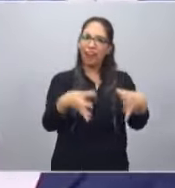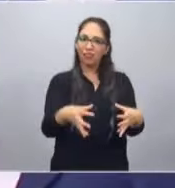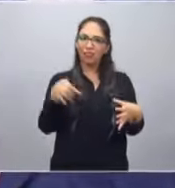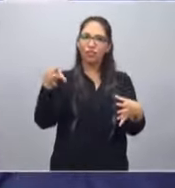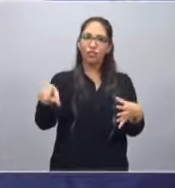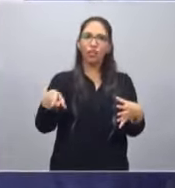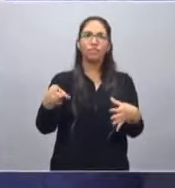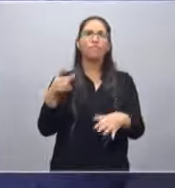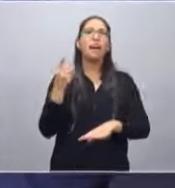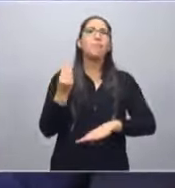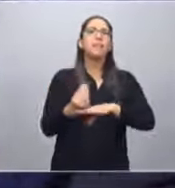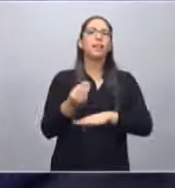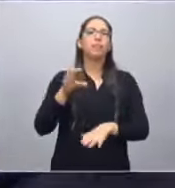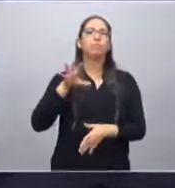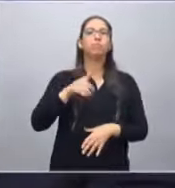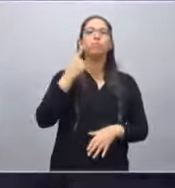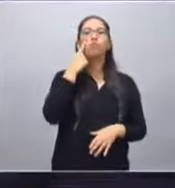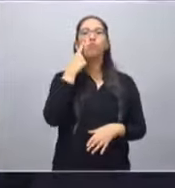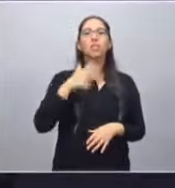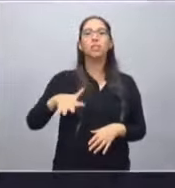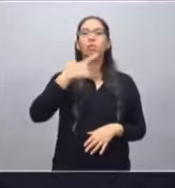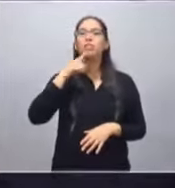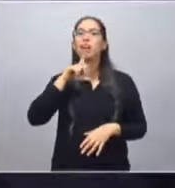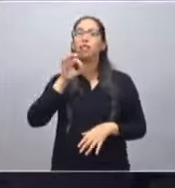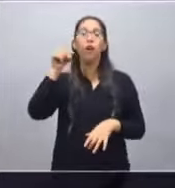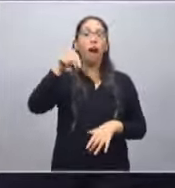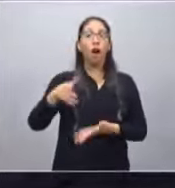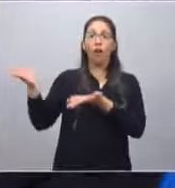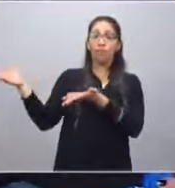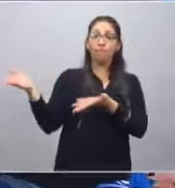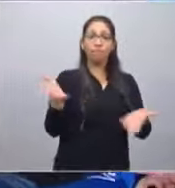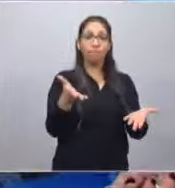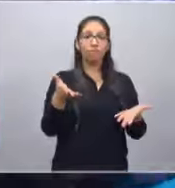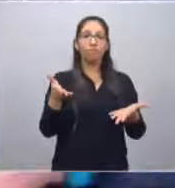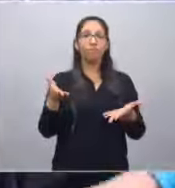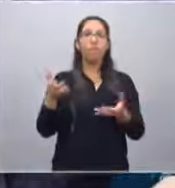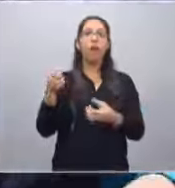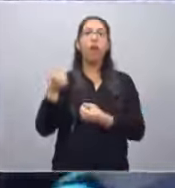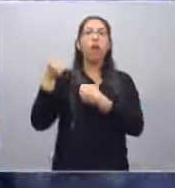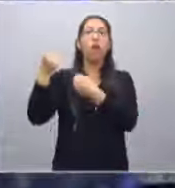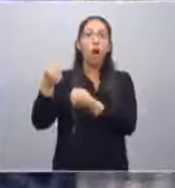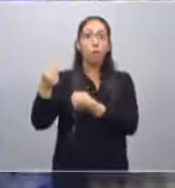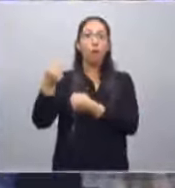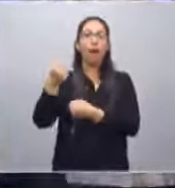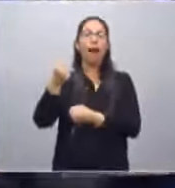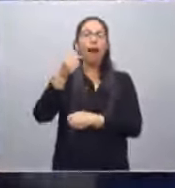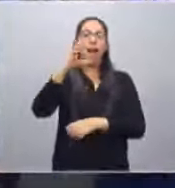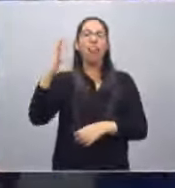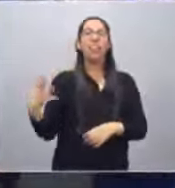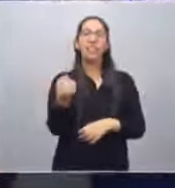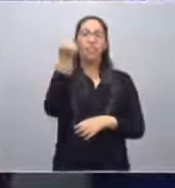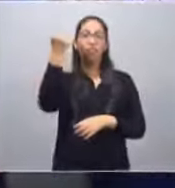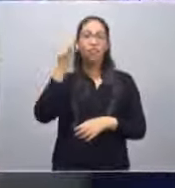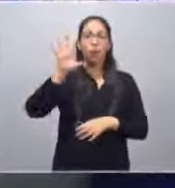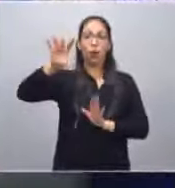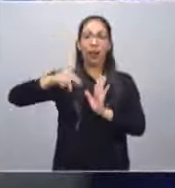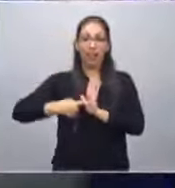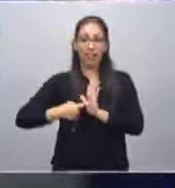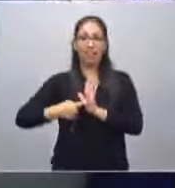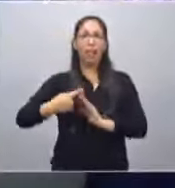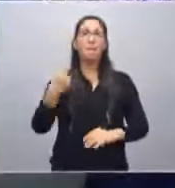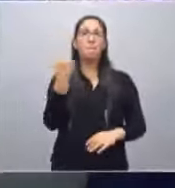municipio de salto y ahora vamos a hacer entrega de la Copa desafío bonaerense al municipio que quedó en primer lugar